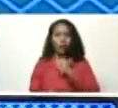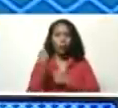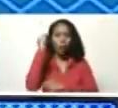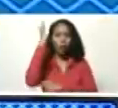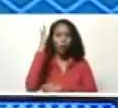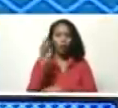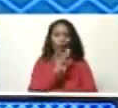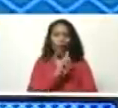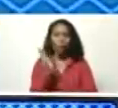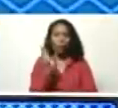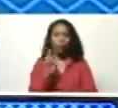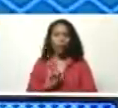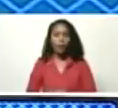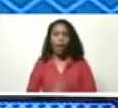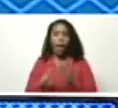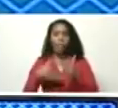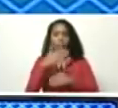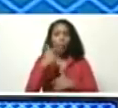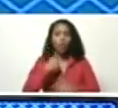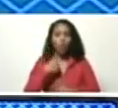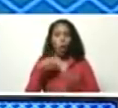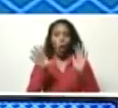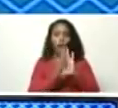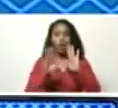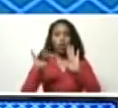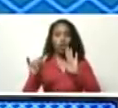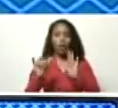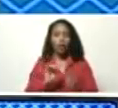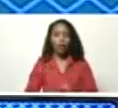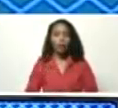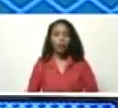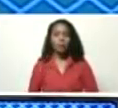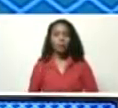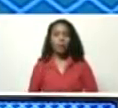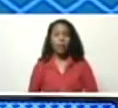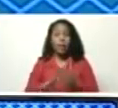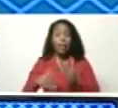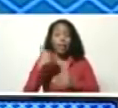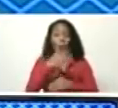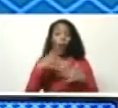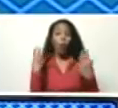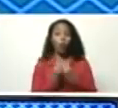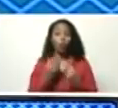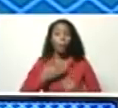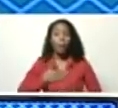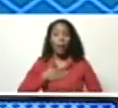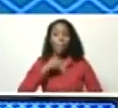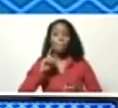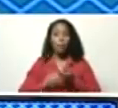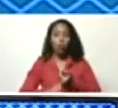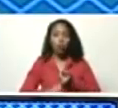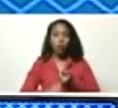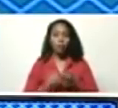República. Luego fui constituyente. Y luego, junto a mi esposa Silvia Flores,